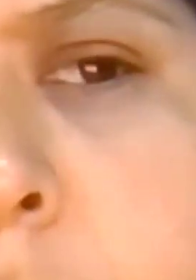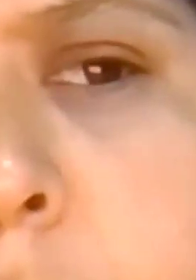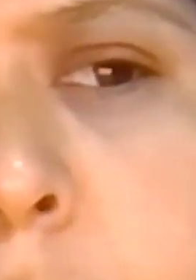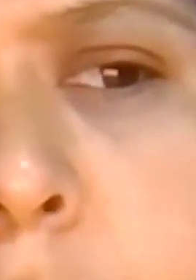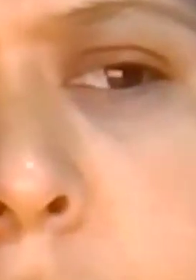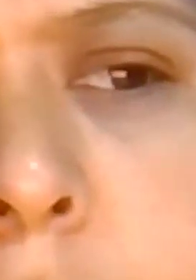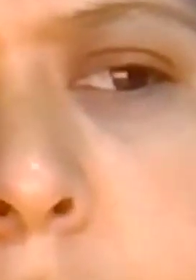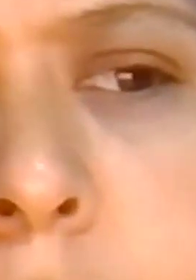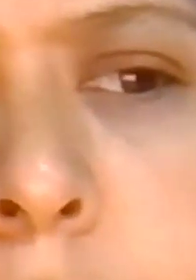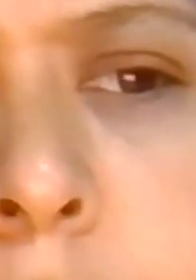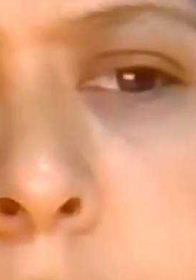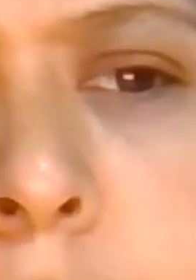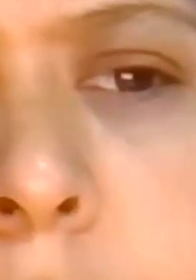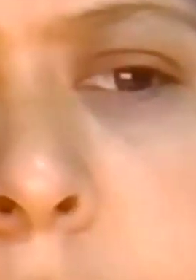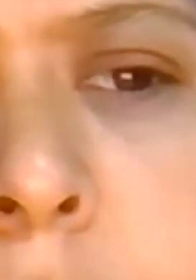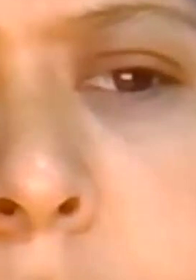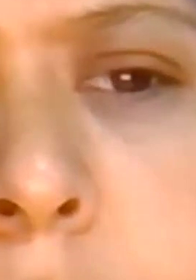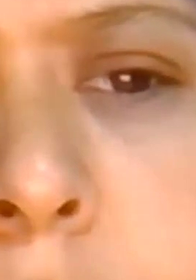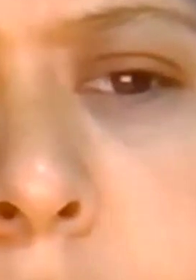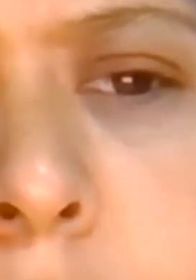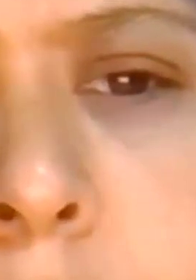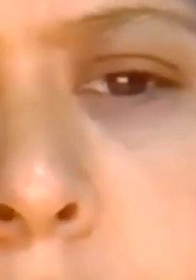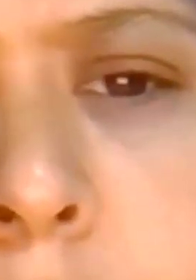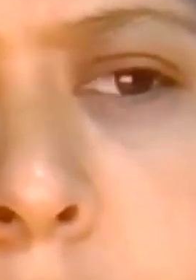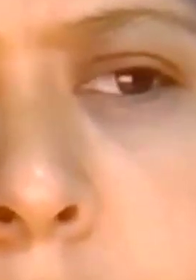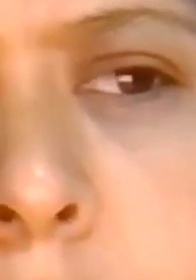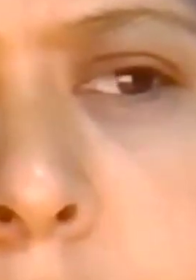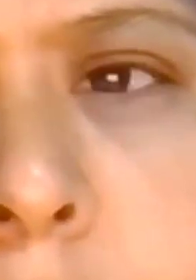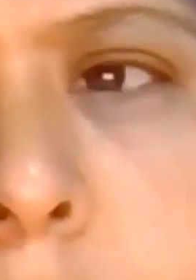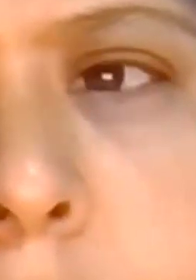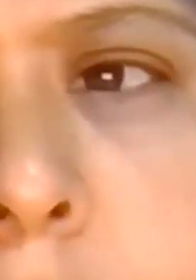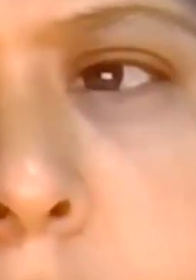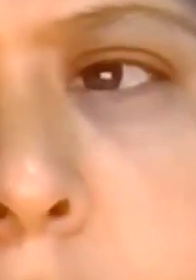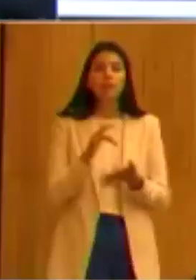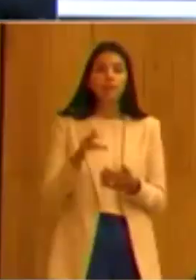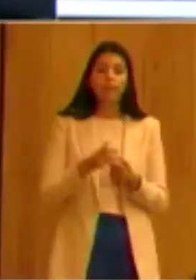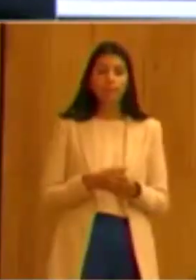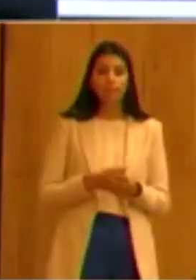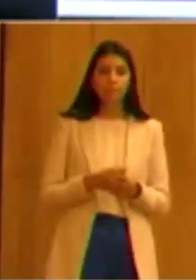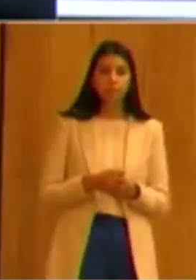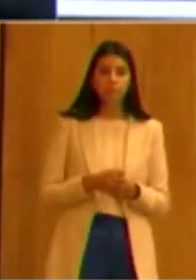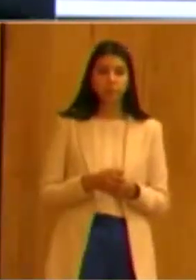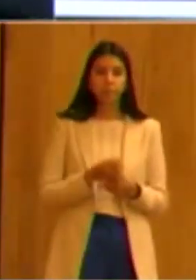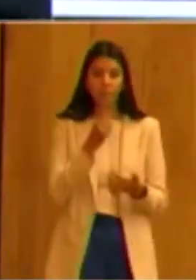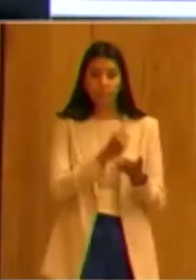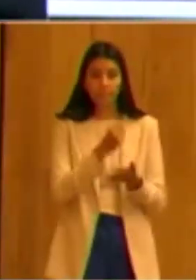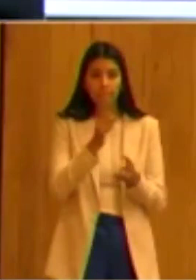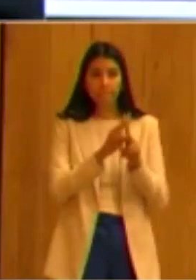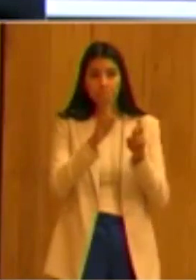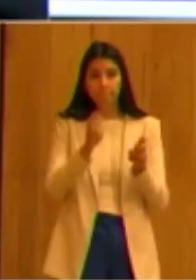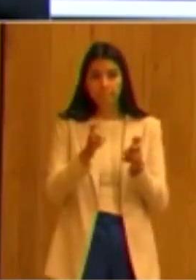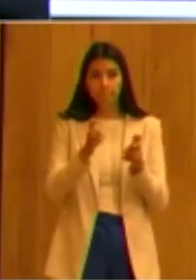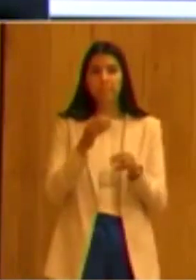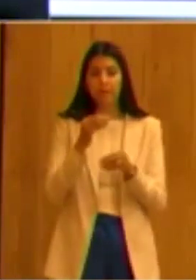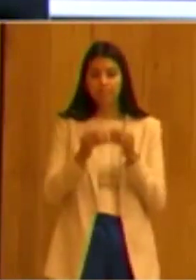condenatorio. ¿Al micrófono? ¿No se escucha? Gracias. Fue una sentencia de carácter condenatorio,